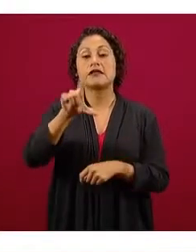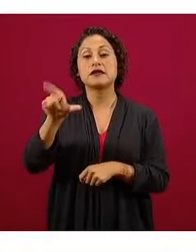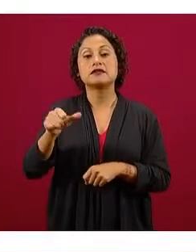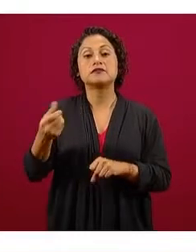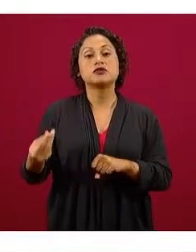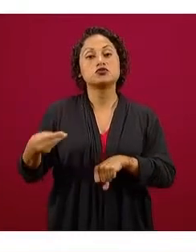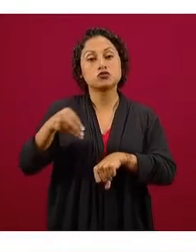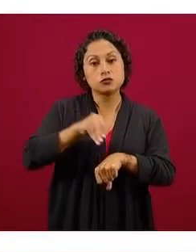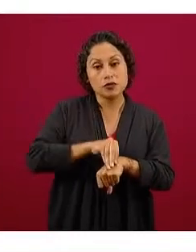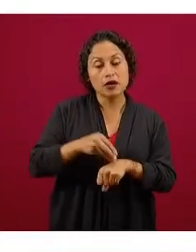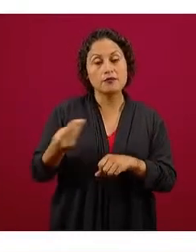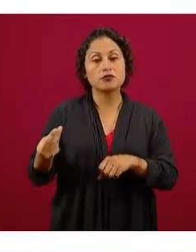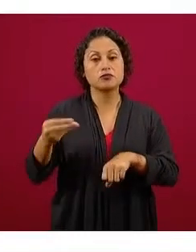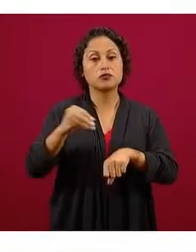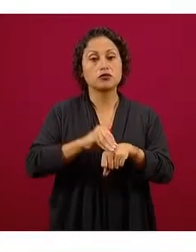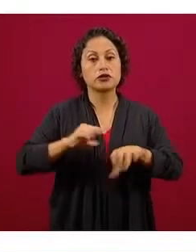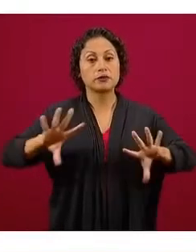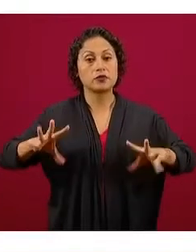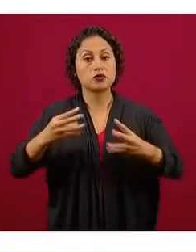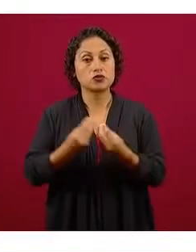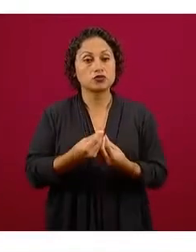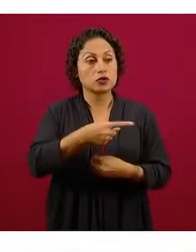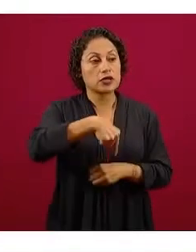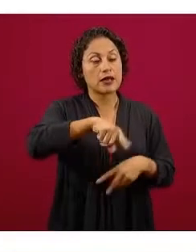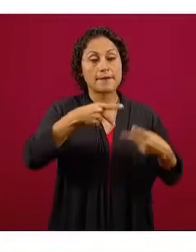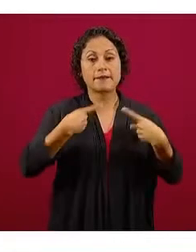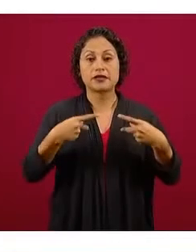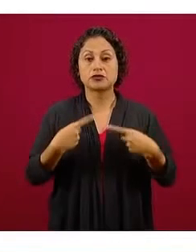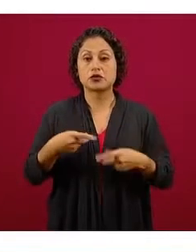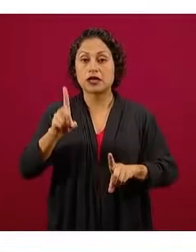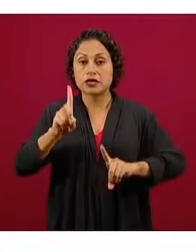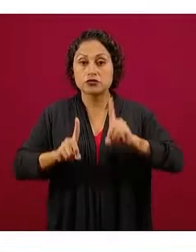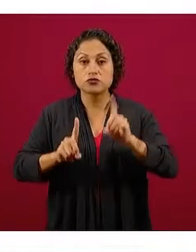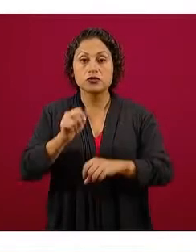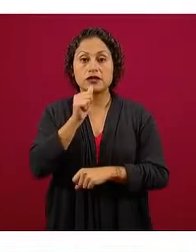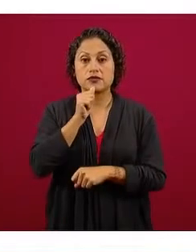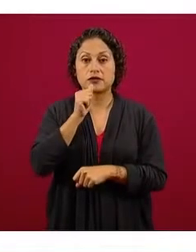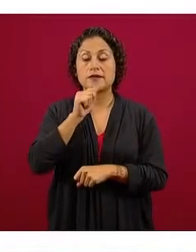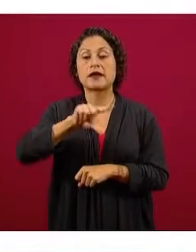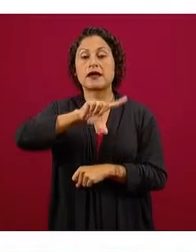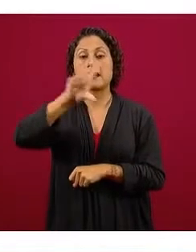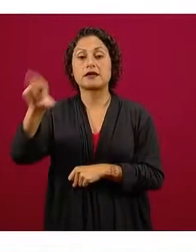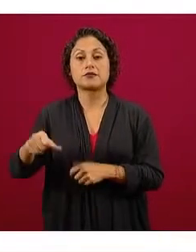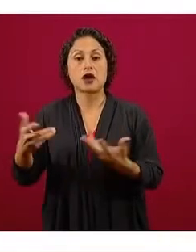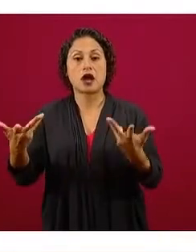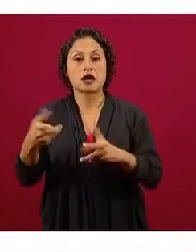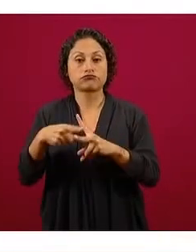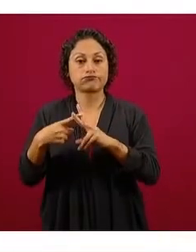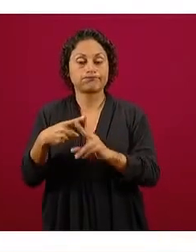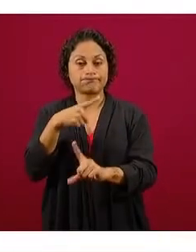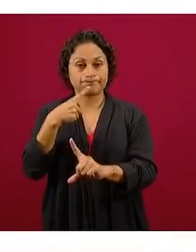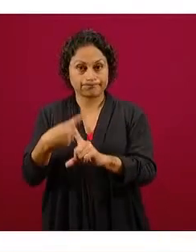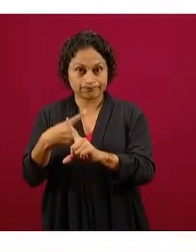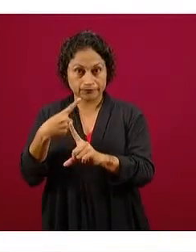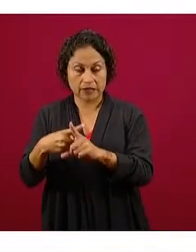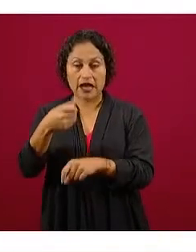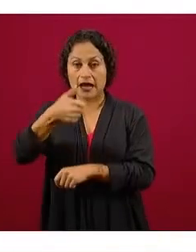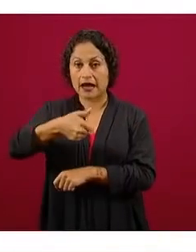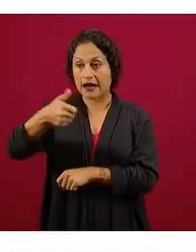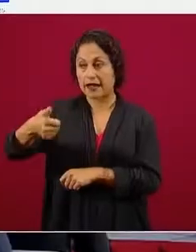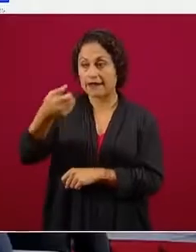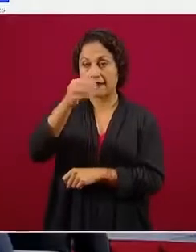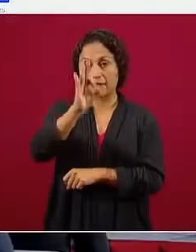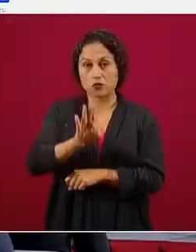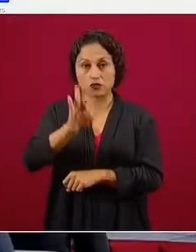le agregamos los casos aún sospechosos, precisamente multiplicados por el porcentaje de positividad para cada una de las